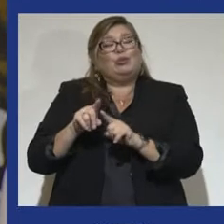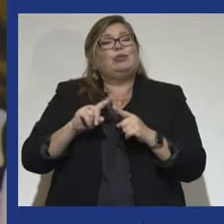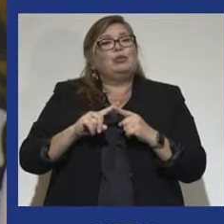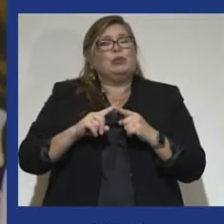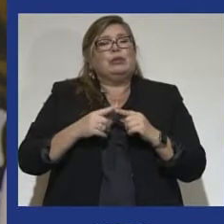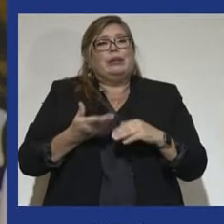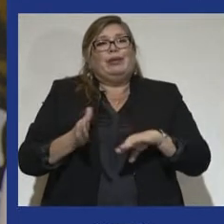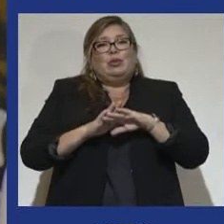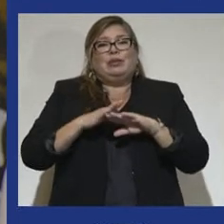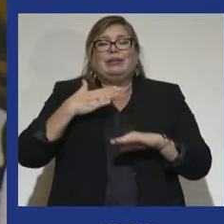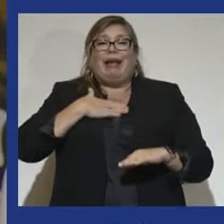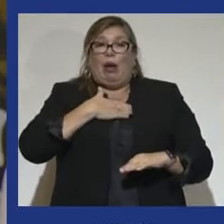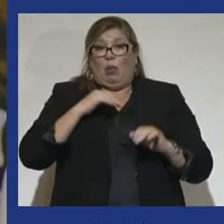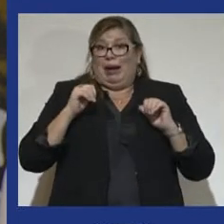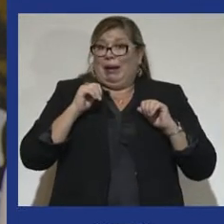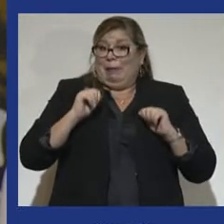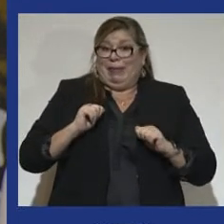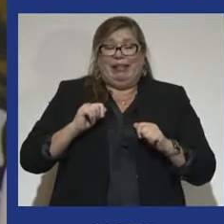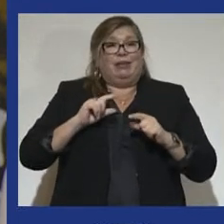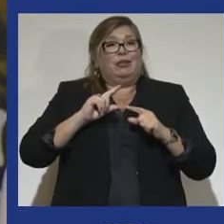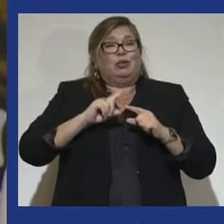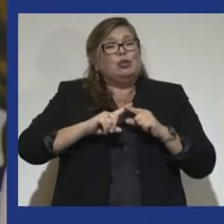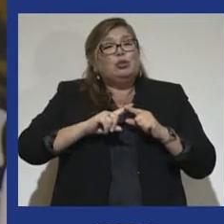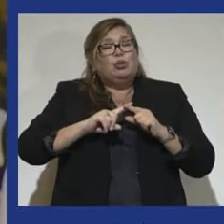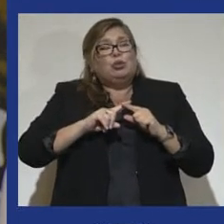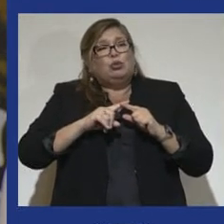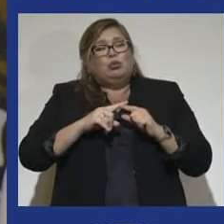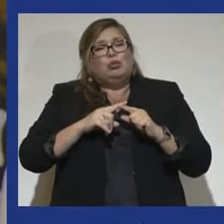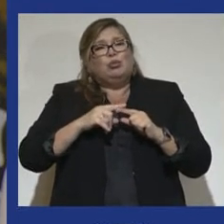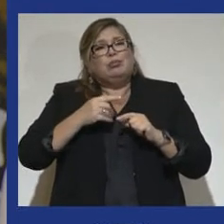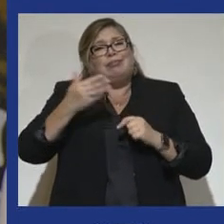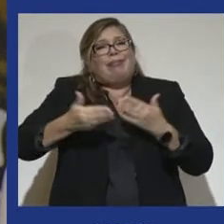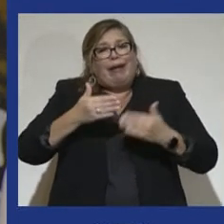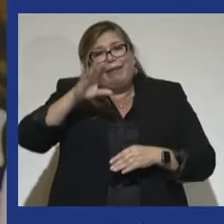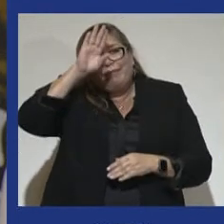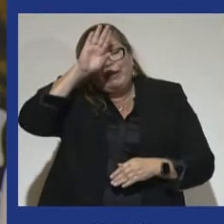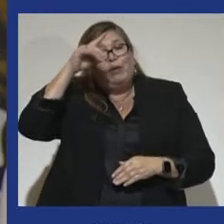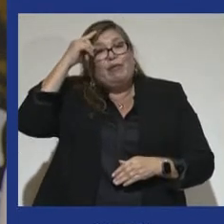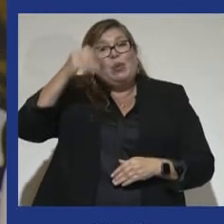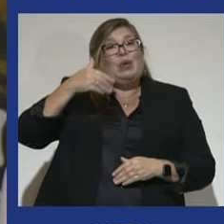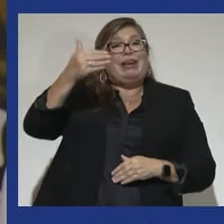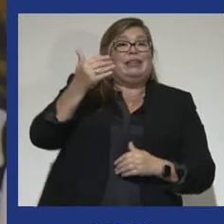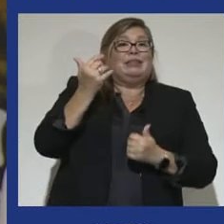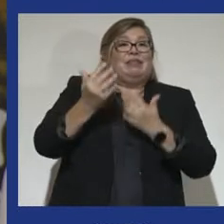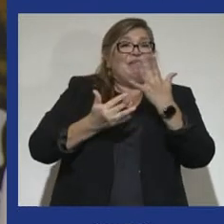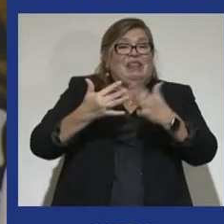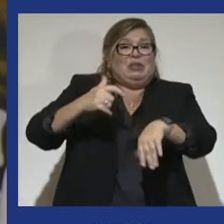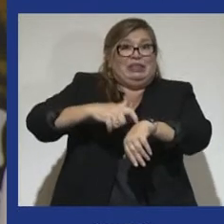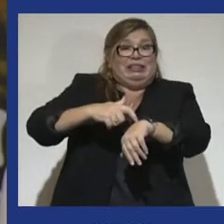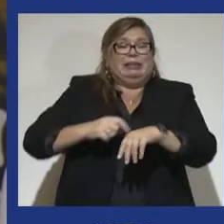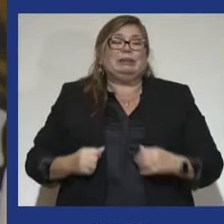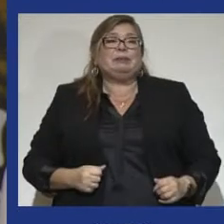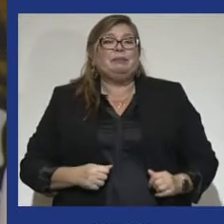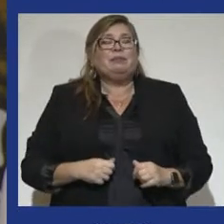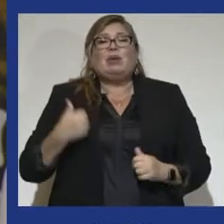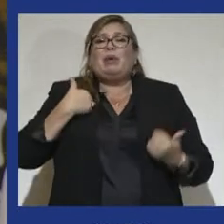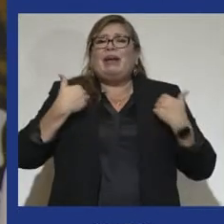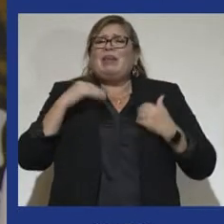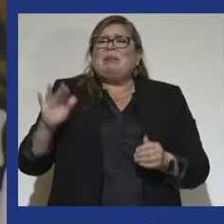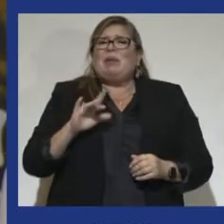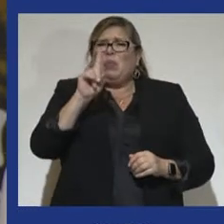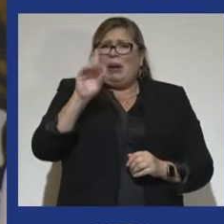bosques pero también para aumentar nuestras capacidades de personal de bomberos para la próxima temporada de